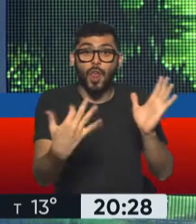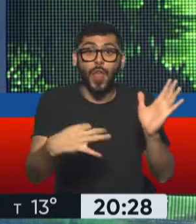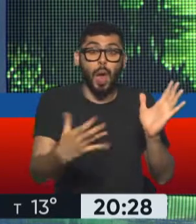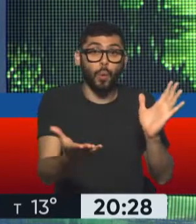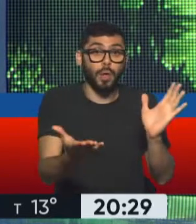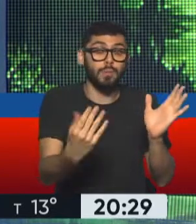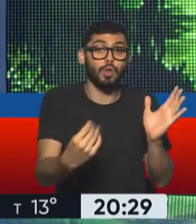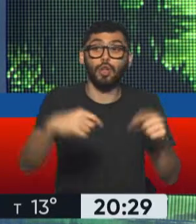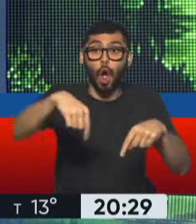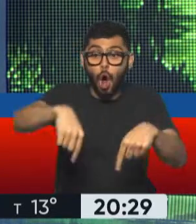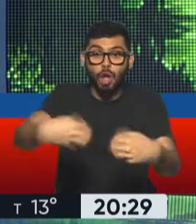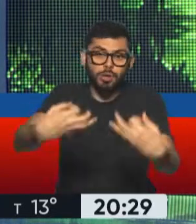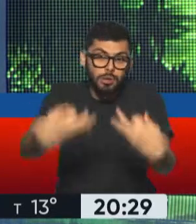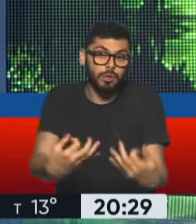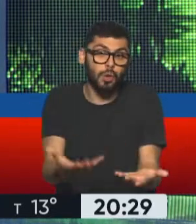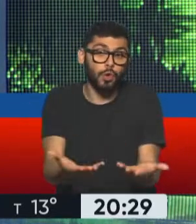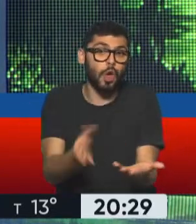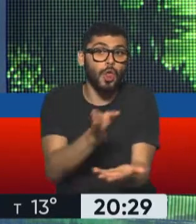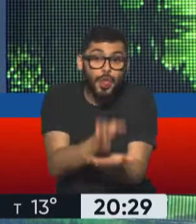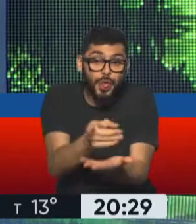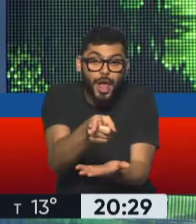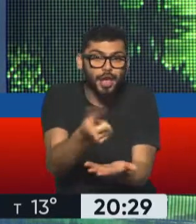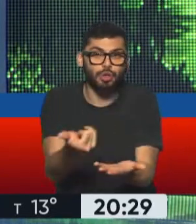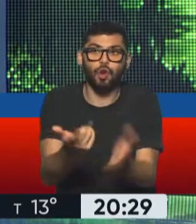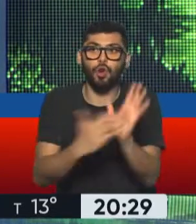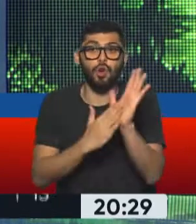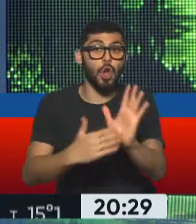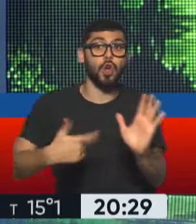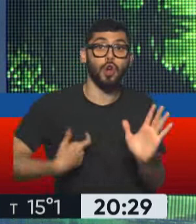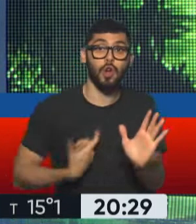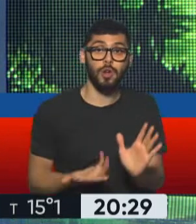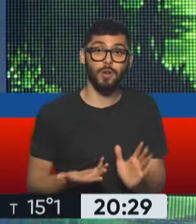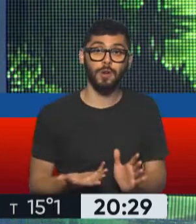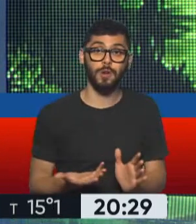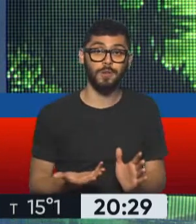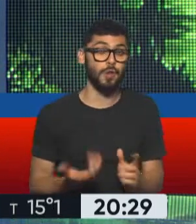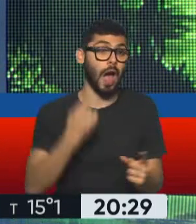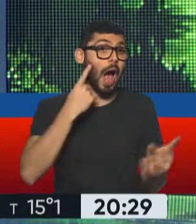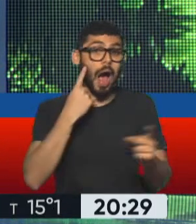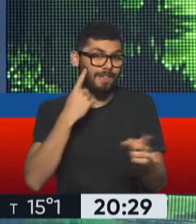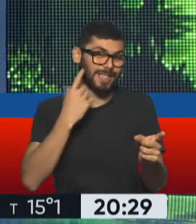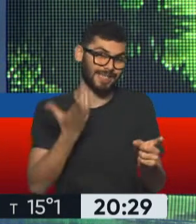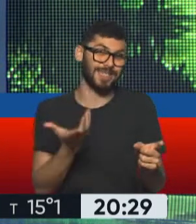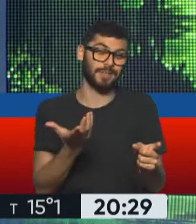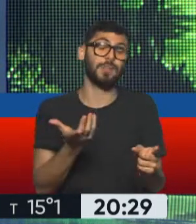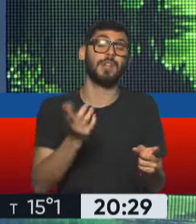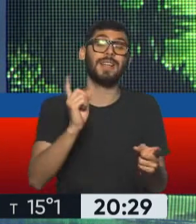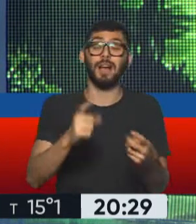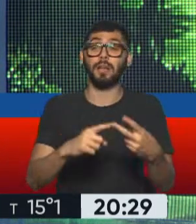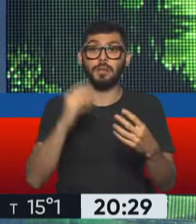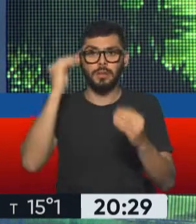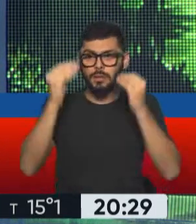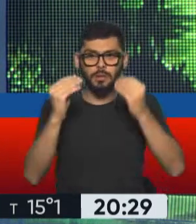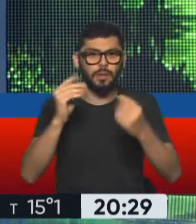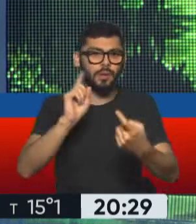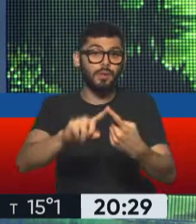juego más que nunca que es tu derecho a tener una cobertura. Pero después también nos preocupó mucho que no había cómo